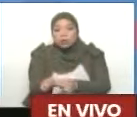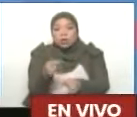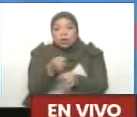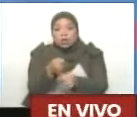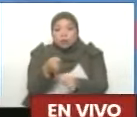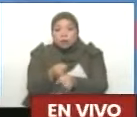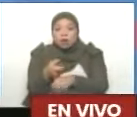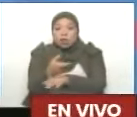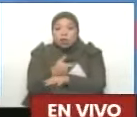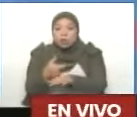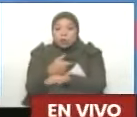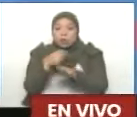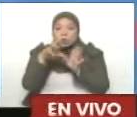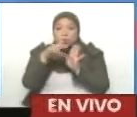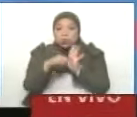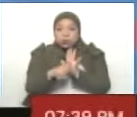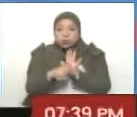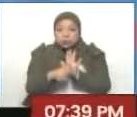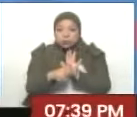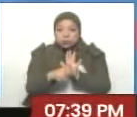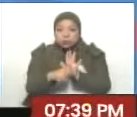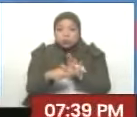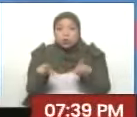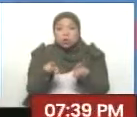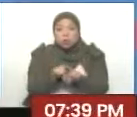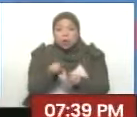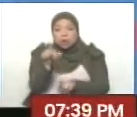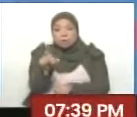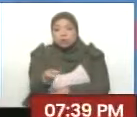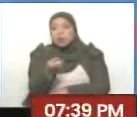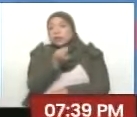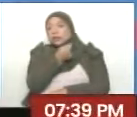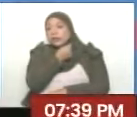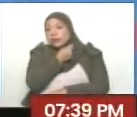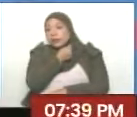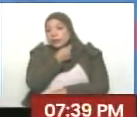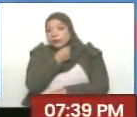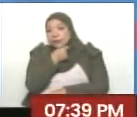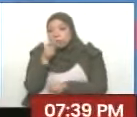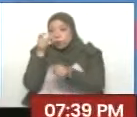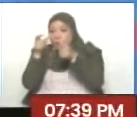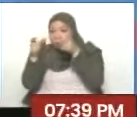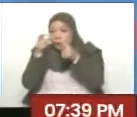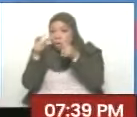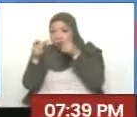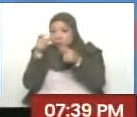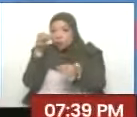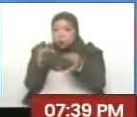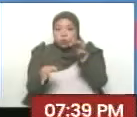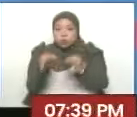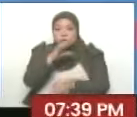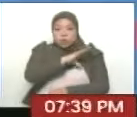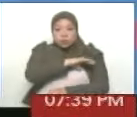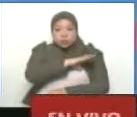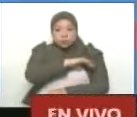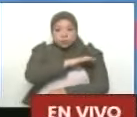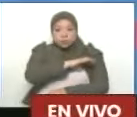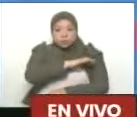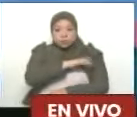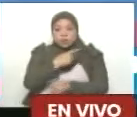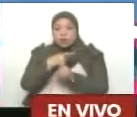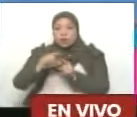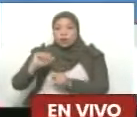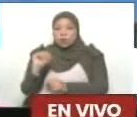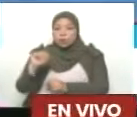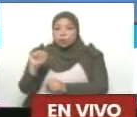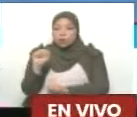Gracias a la capacidad investigativa del propio fiscal en lo personal, de la Fiscalía, del DGCIN, del SEBIN, de la Policía